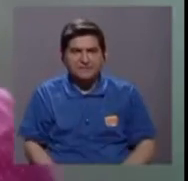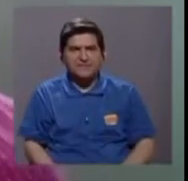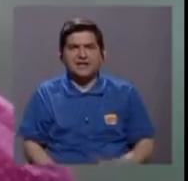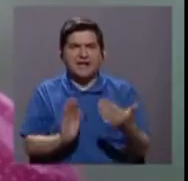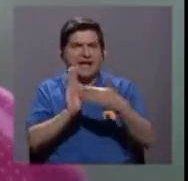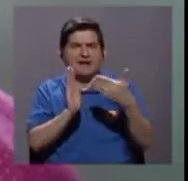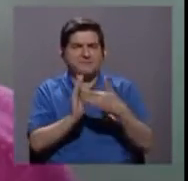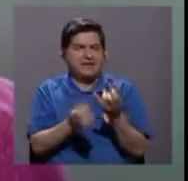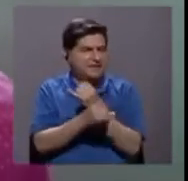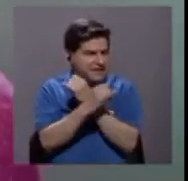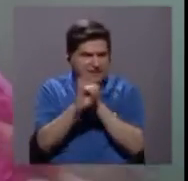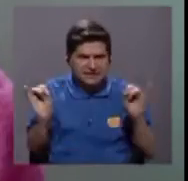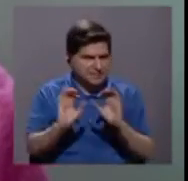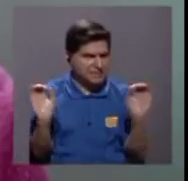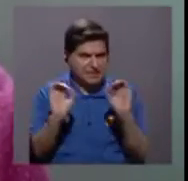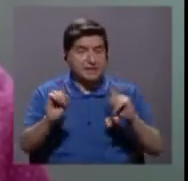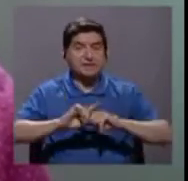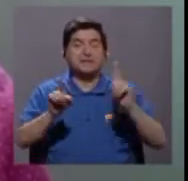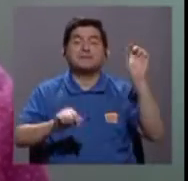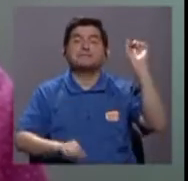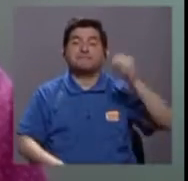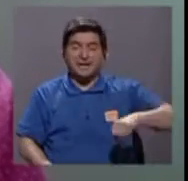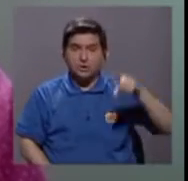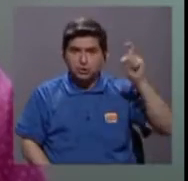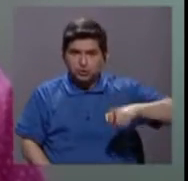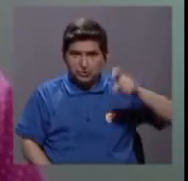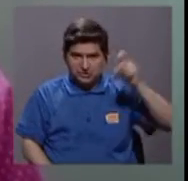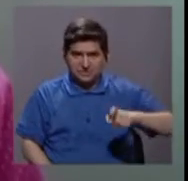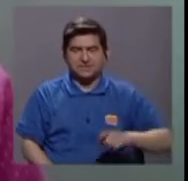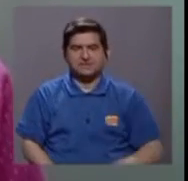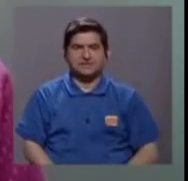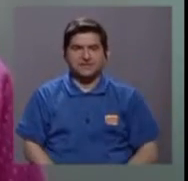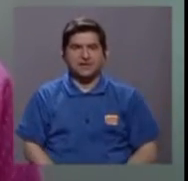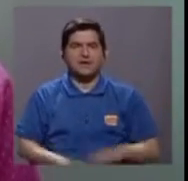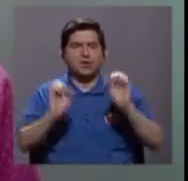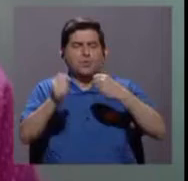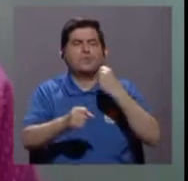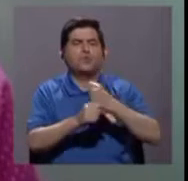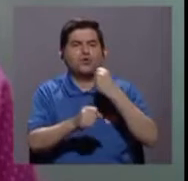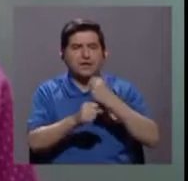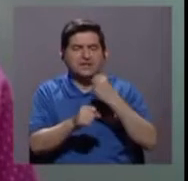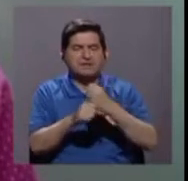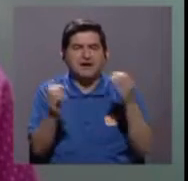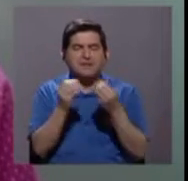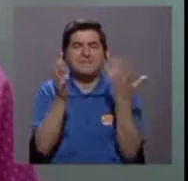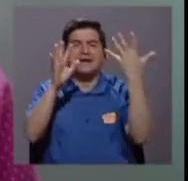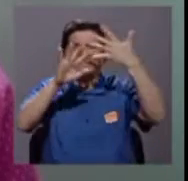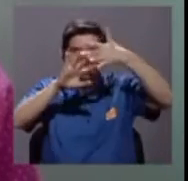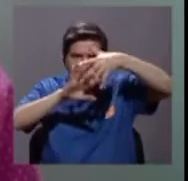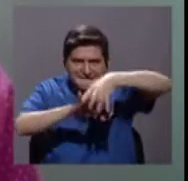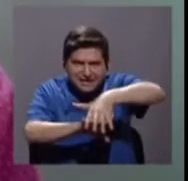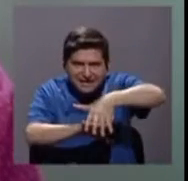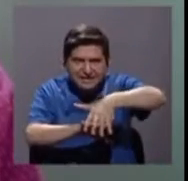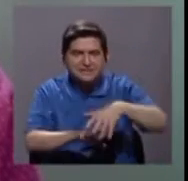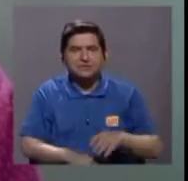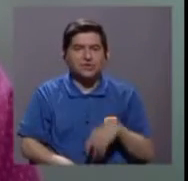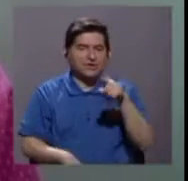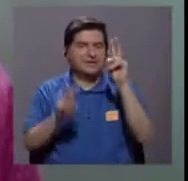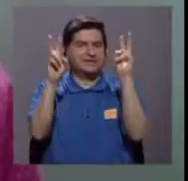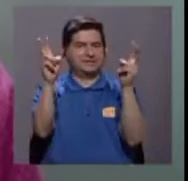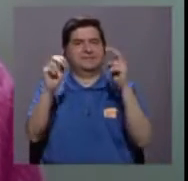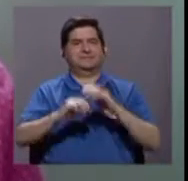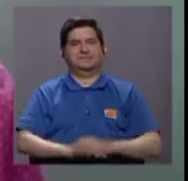ni muchísimo menos, pero sí debemos de alguna manera trabajar más integrados en este